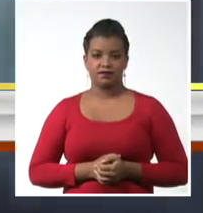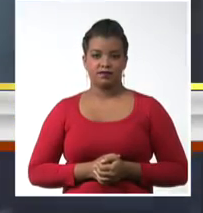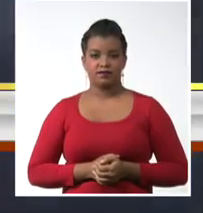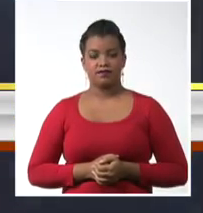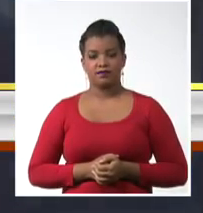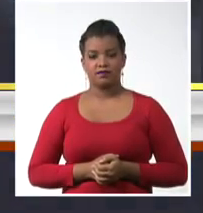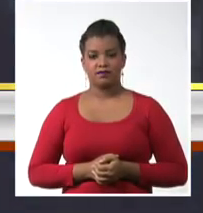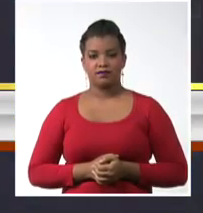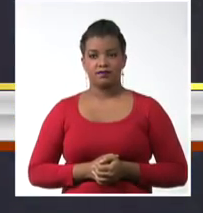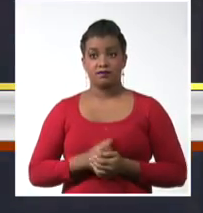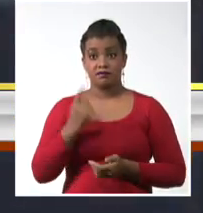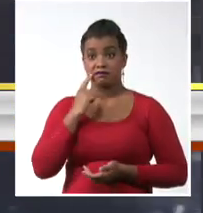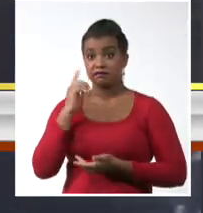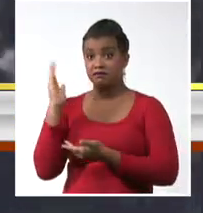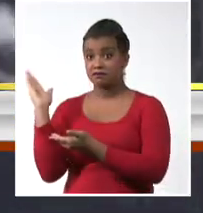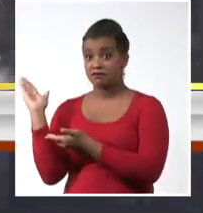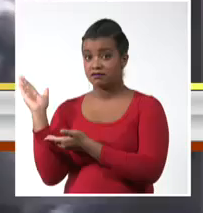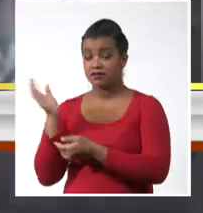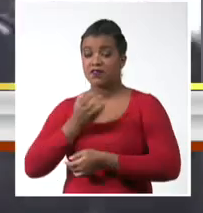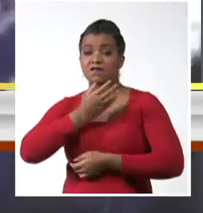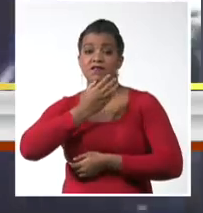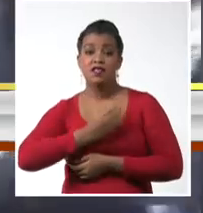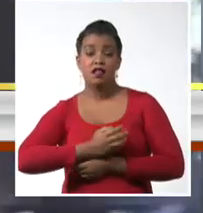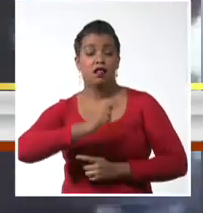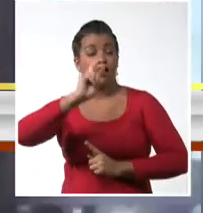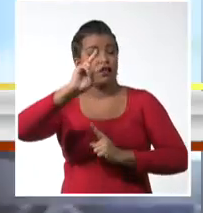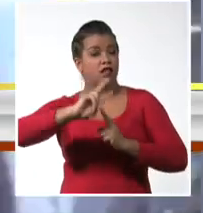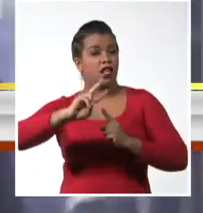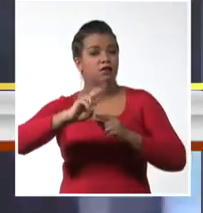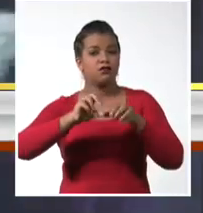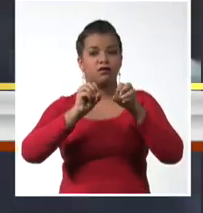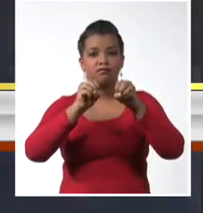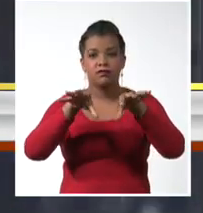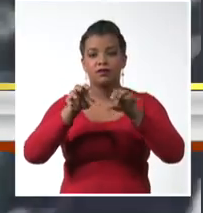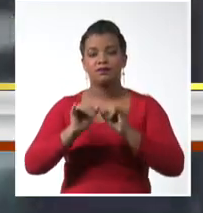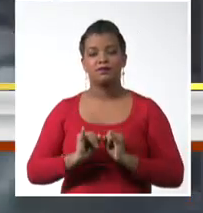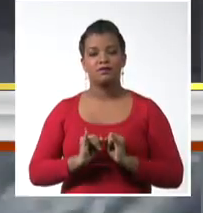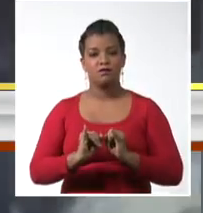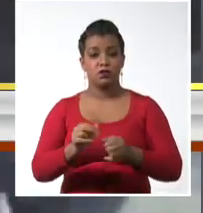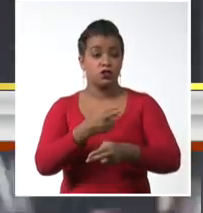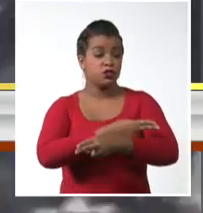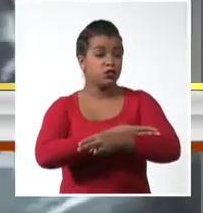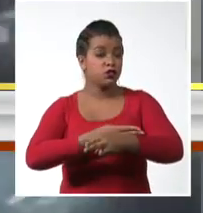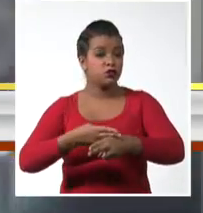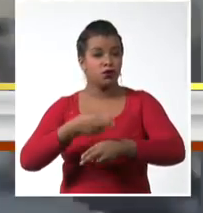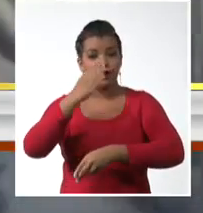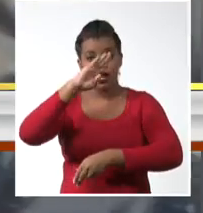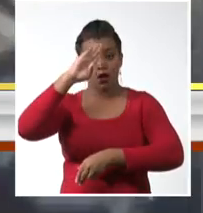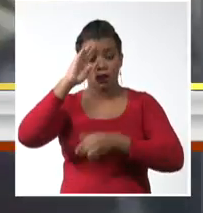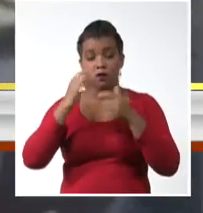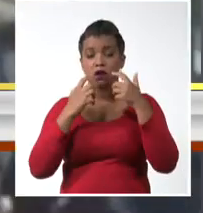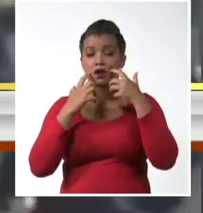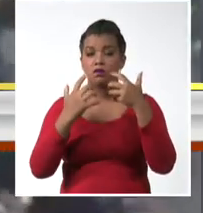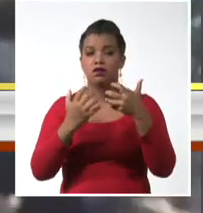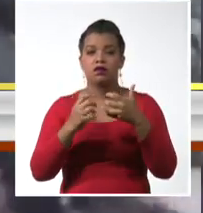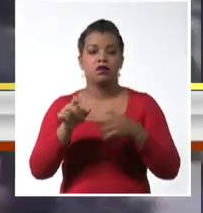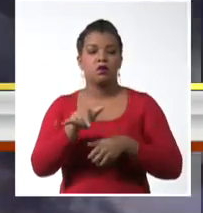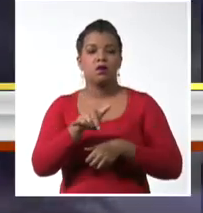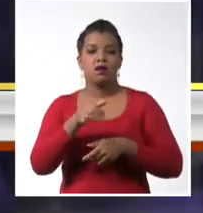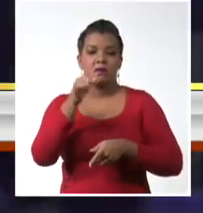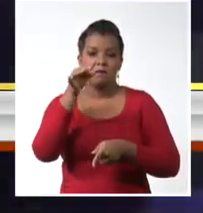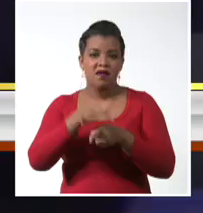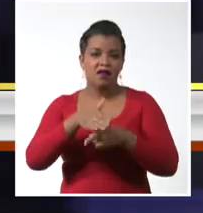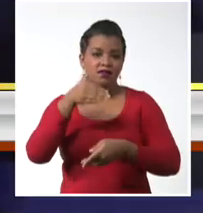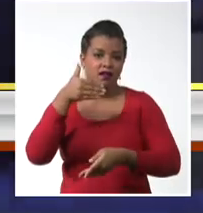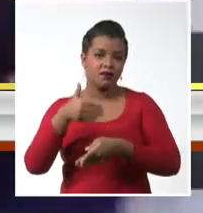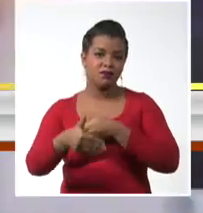Estas imágenes han recorrido el mundo y definitivamente marcaron no solo la historia de Cuba, sino el camino que tomaría la televisión en la isla.